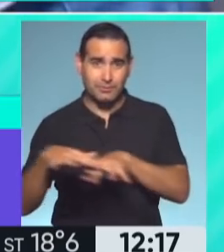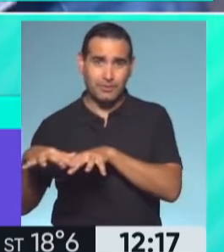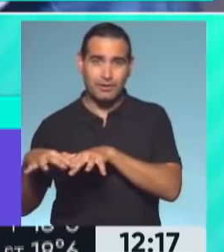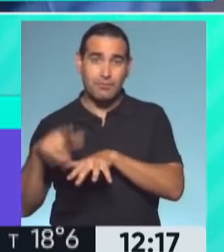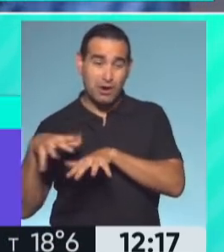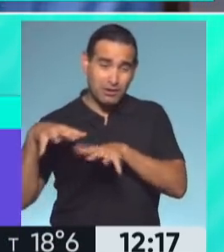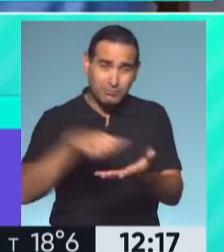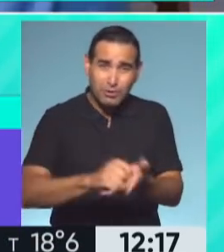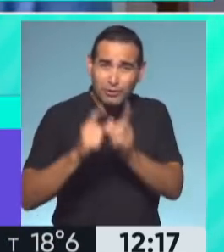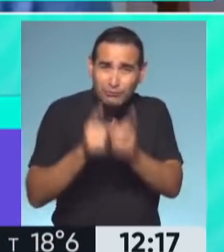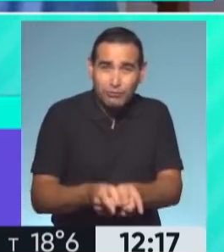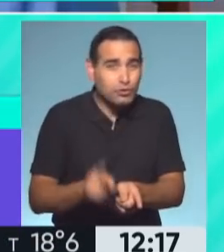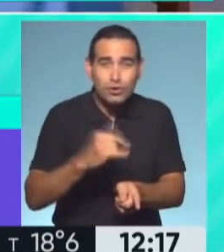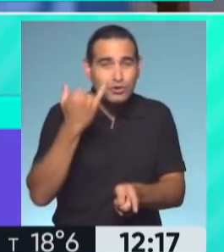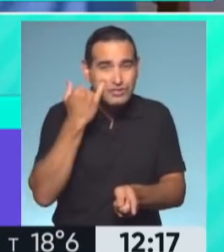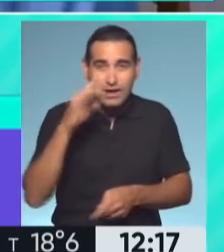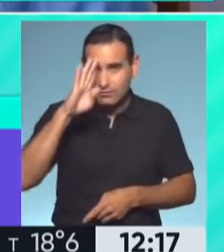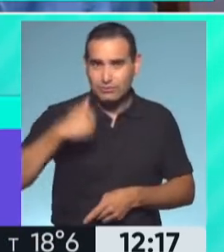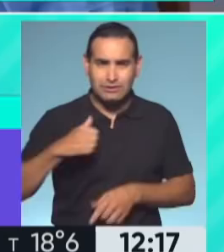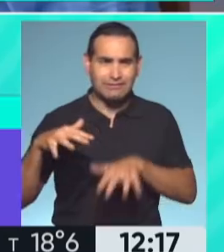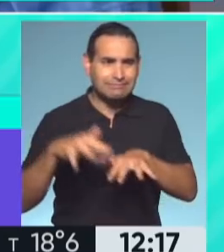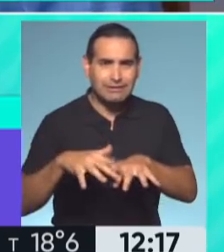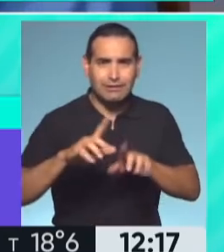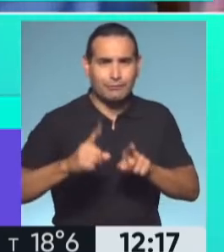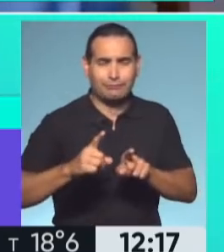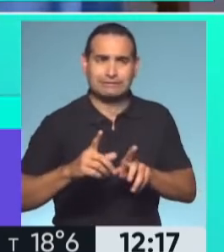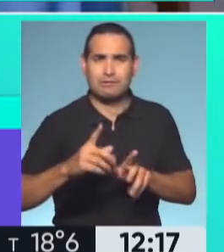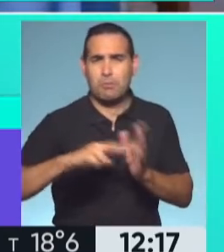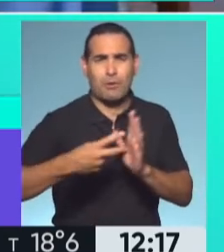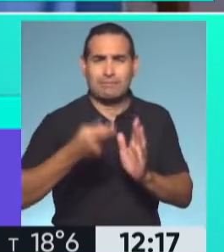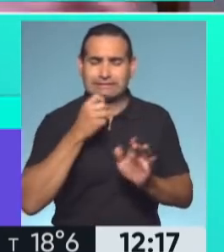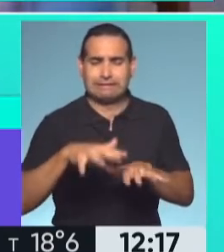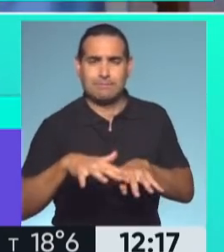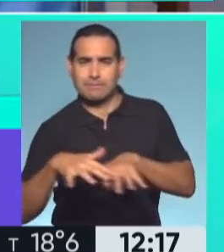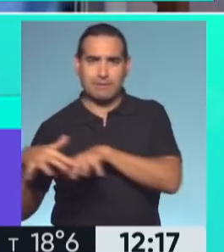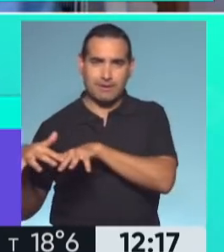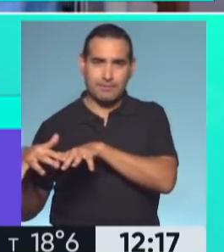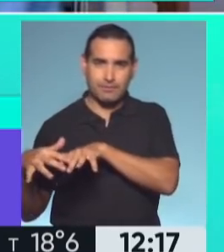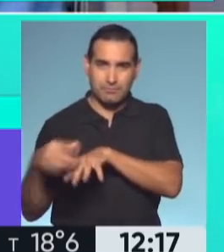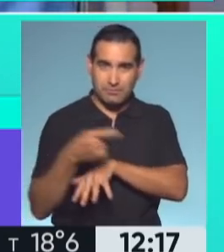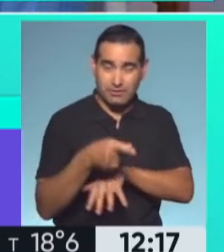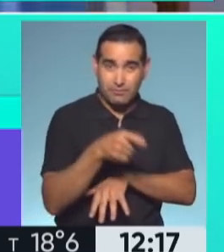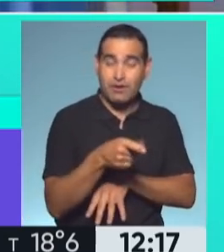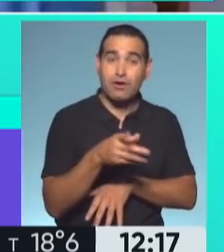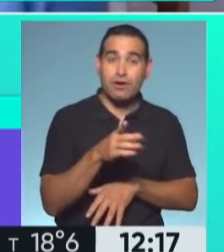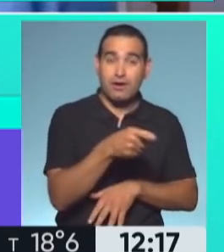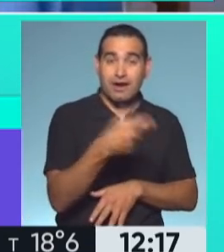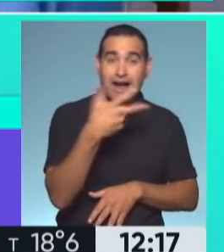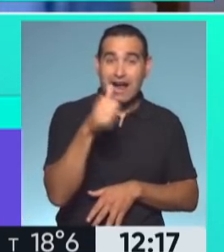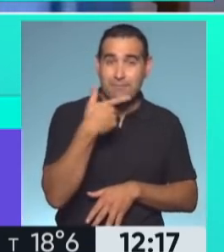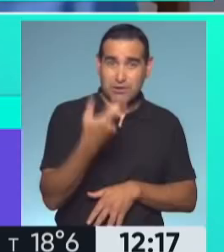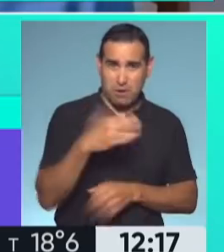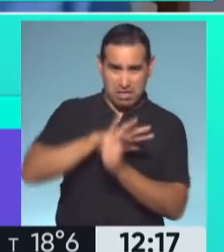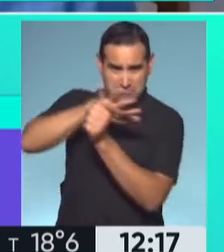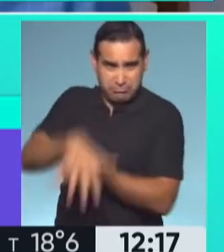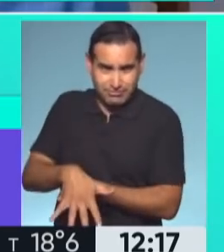siempre la Franja de Gaza porque se retiró de ahí, porque le complicaba mucho estar ahí adentro. ¿Qué va a hacer Hamas? ¿Puede poner de rodillas al ejército israelí? No, bajo ningún punto. El ejército